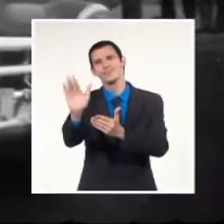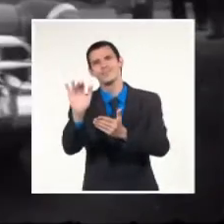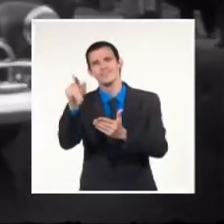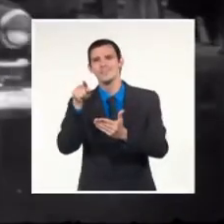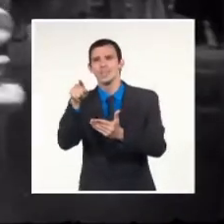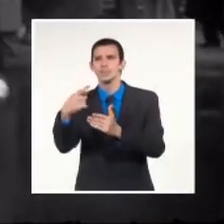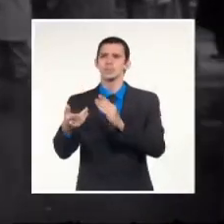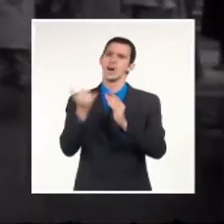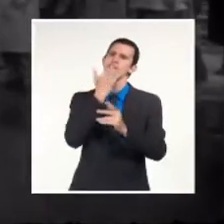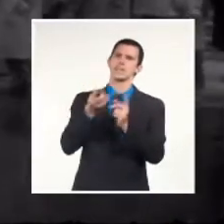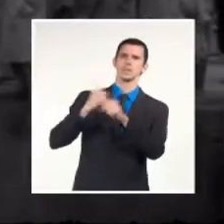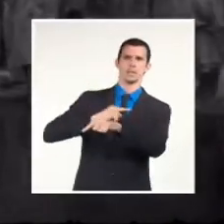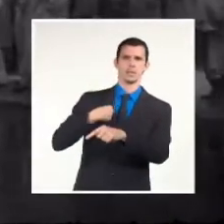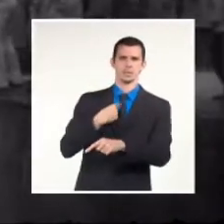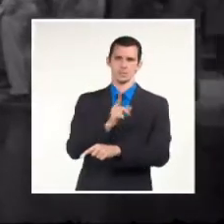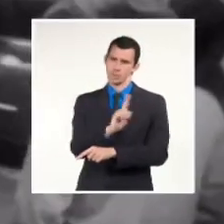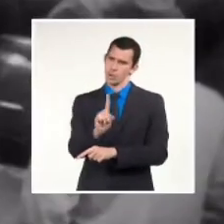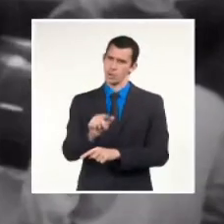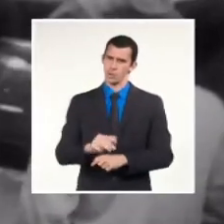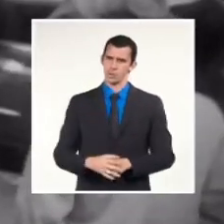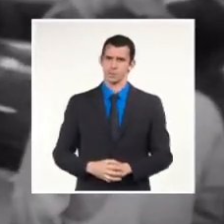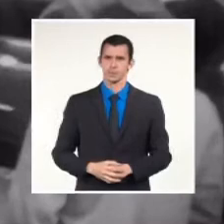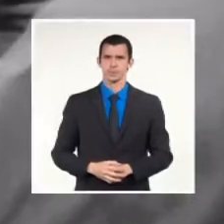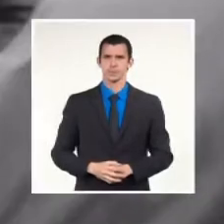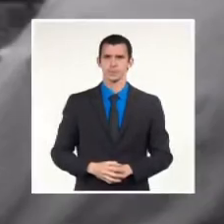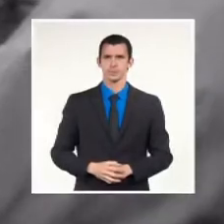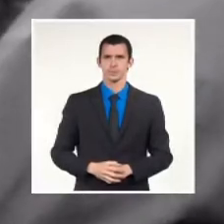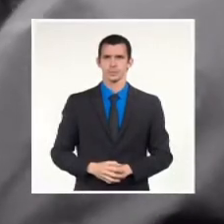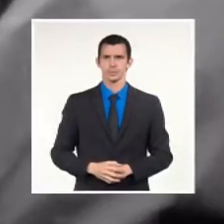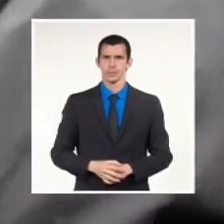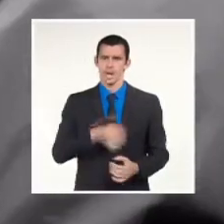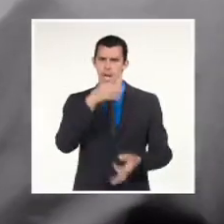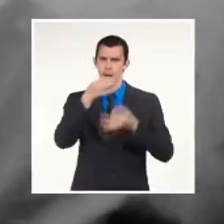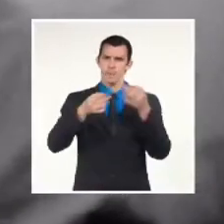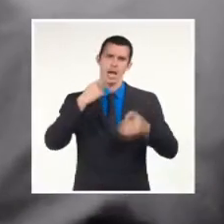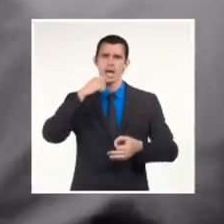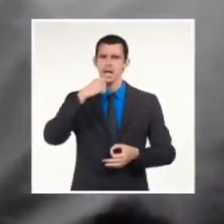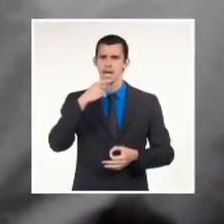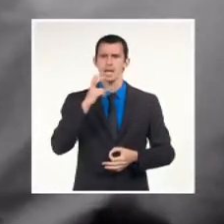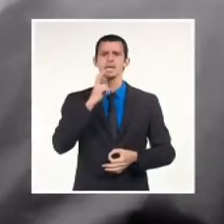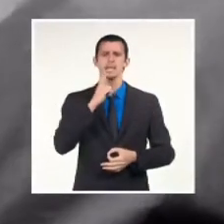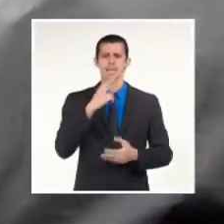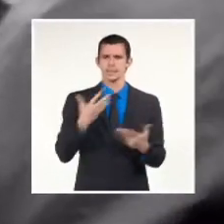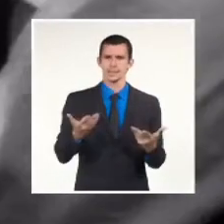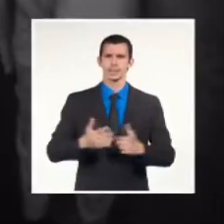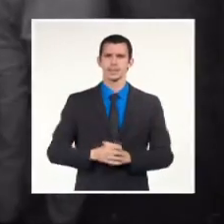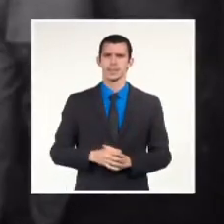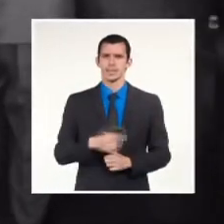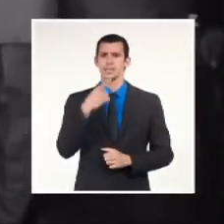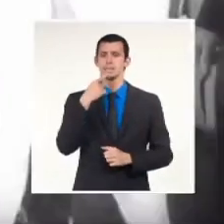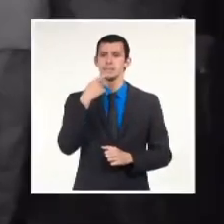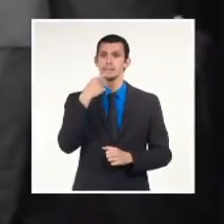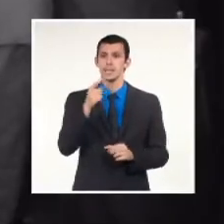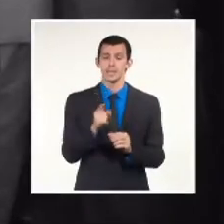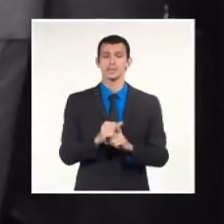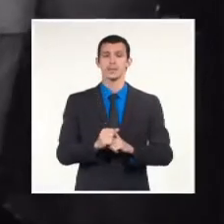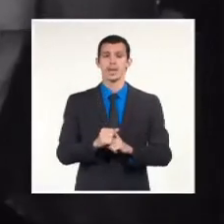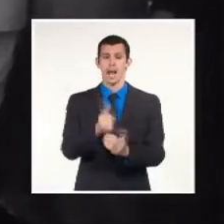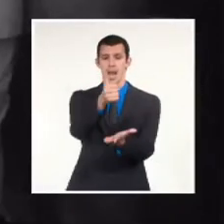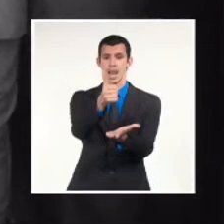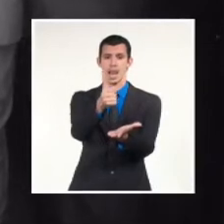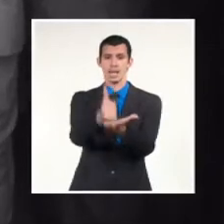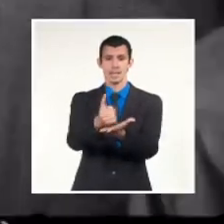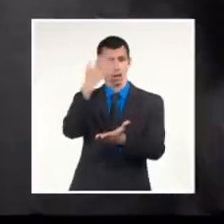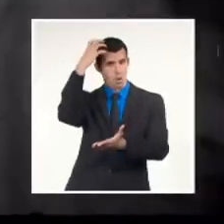In Washington, scenes of confusion naturally followed news of the shooting outrage. The assailants were Puerto Ricans, led by this woman, Mrs. Lolita